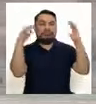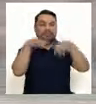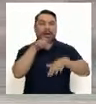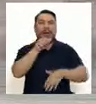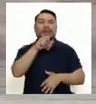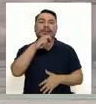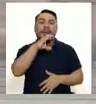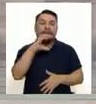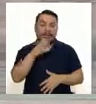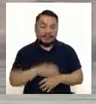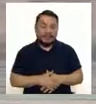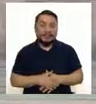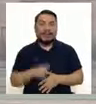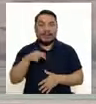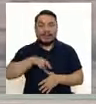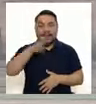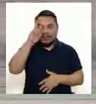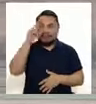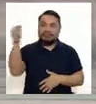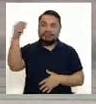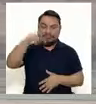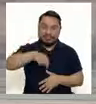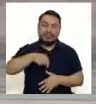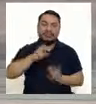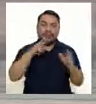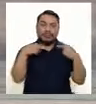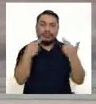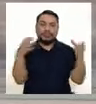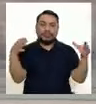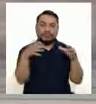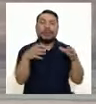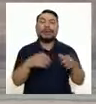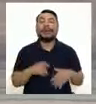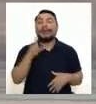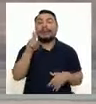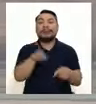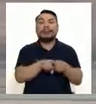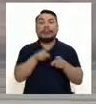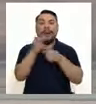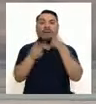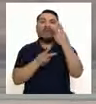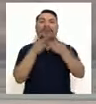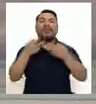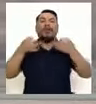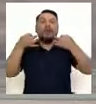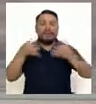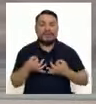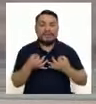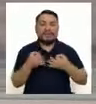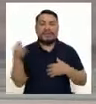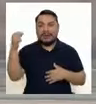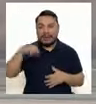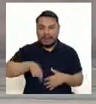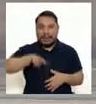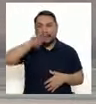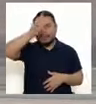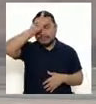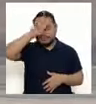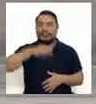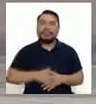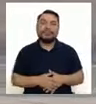Asia-Pacífico en su 31ª reunión, sino también en visita oficial al